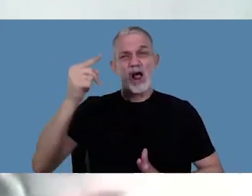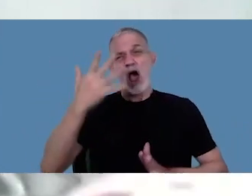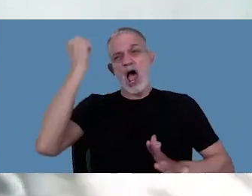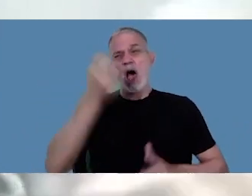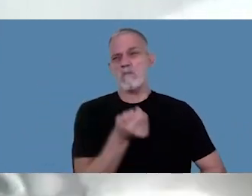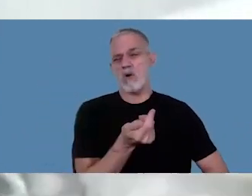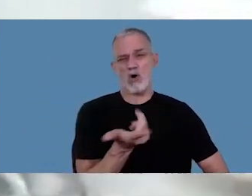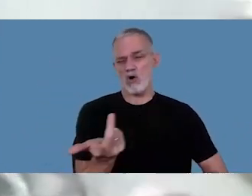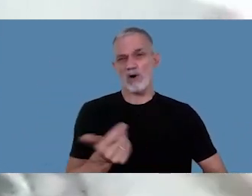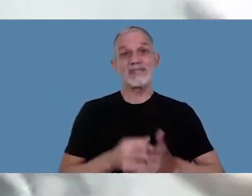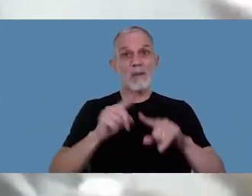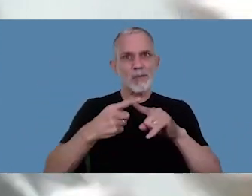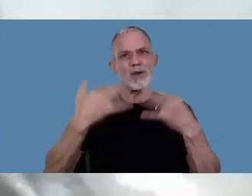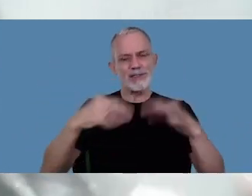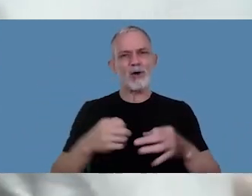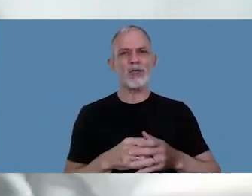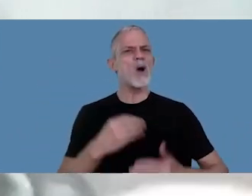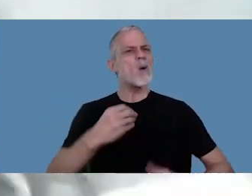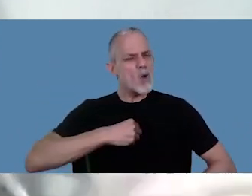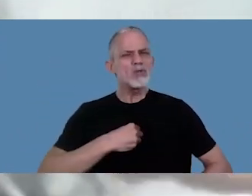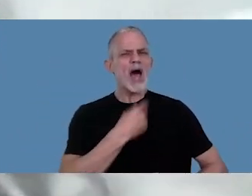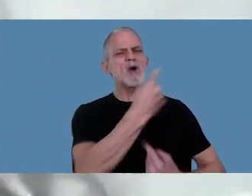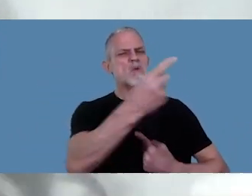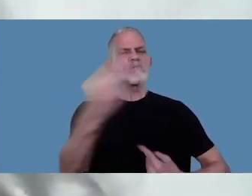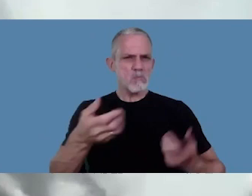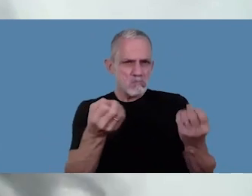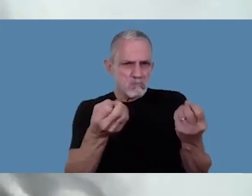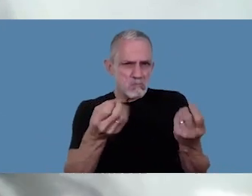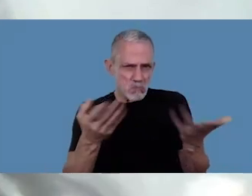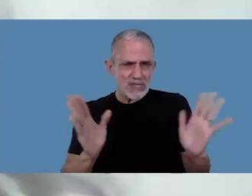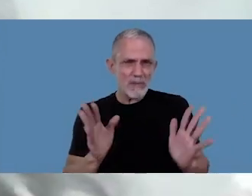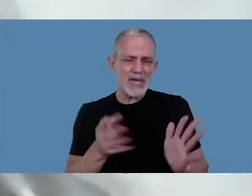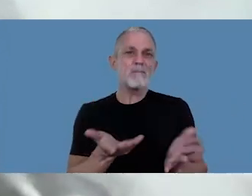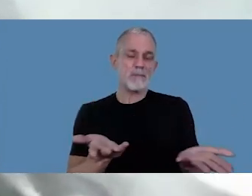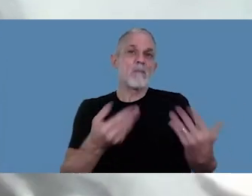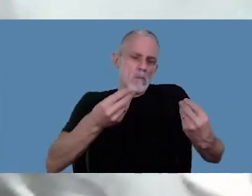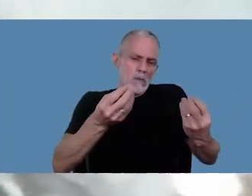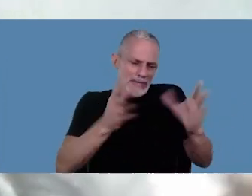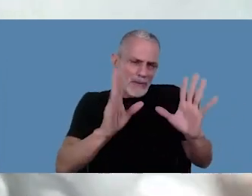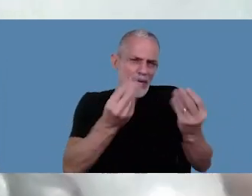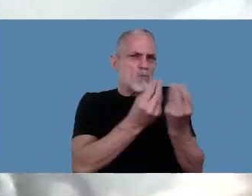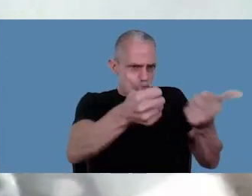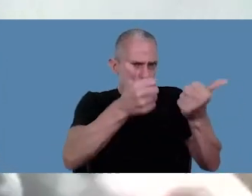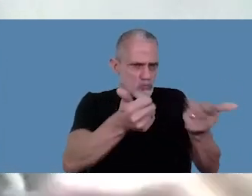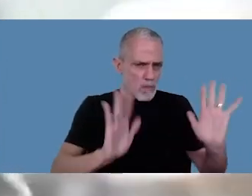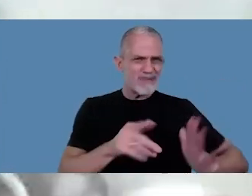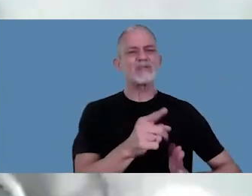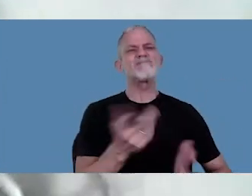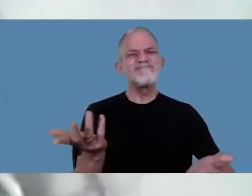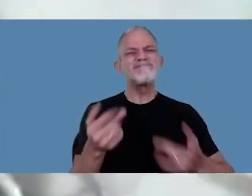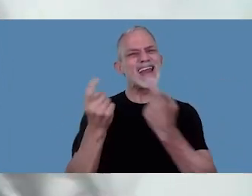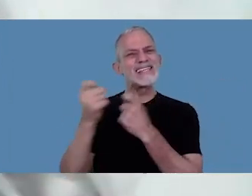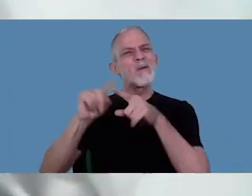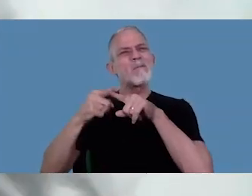Esto que hacemos de manera voluntarista es mucho y es muy bueno, pero